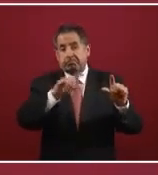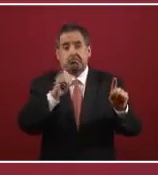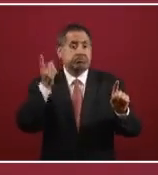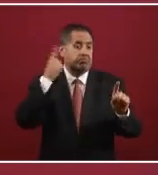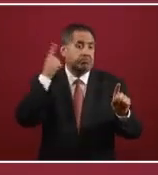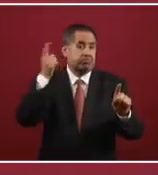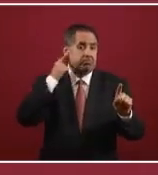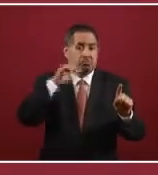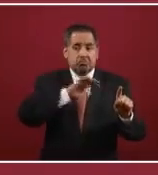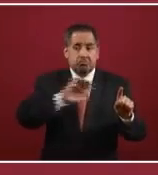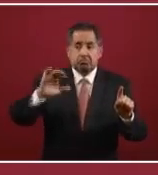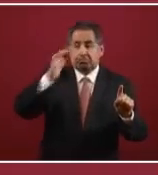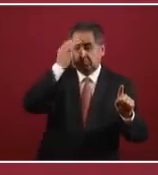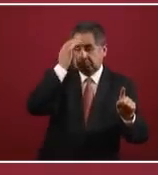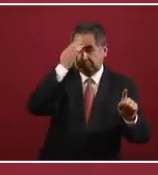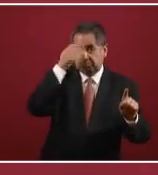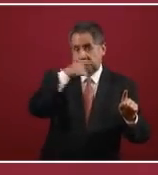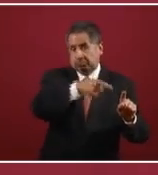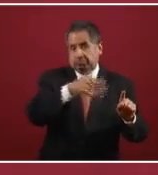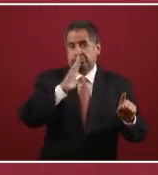o mala fama